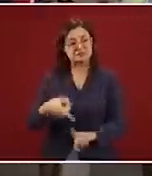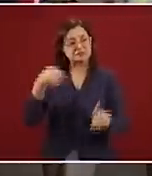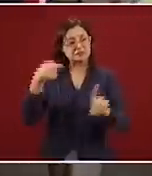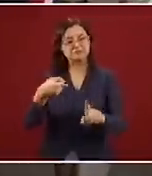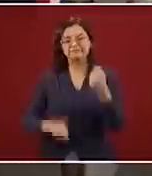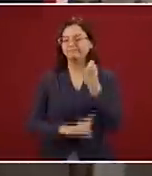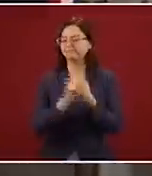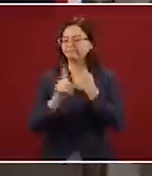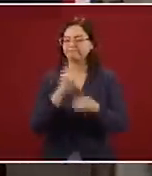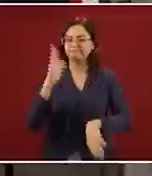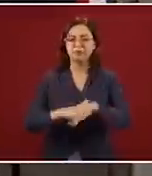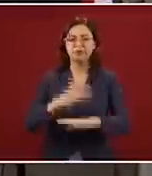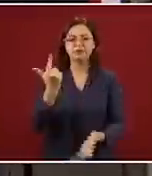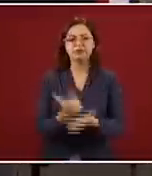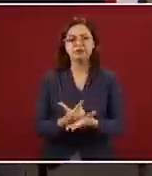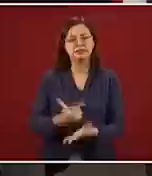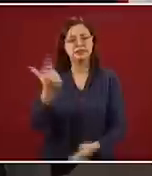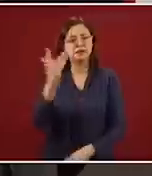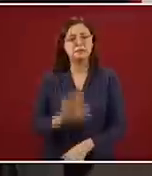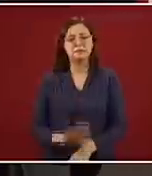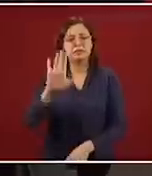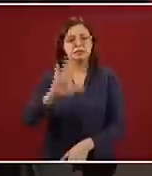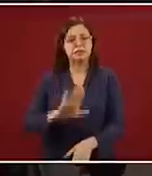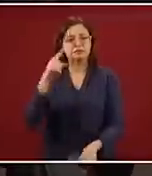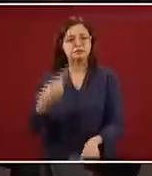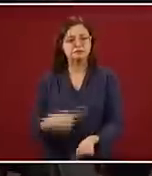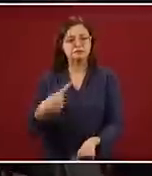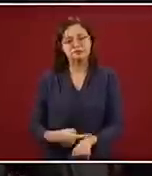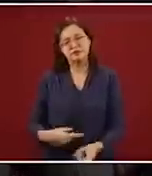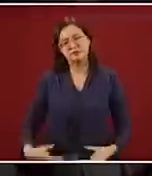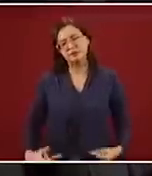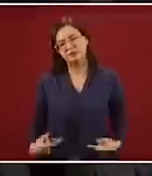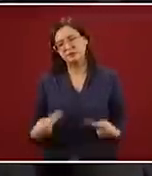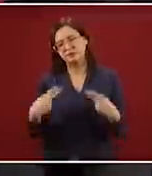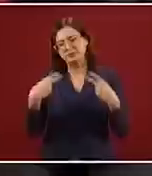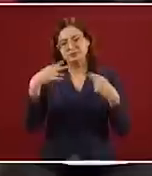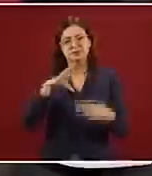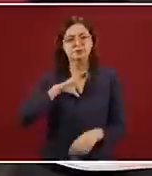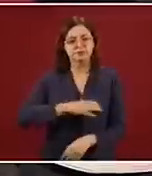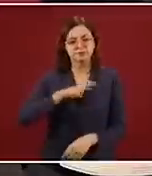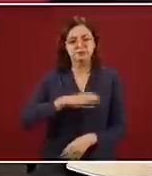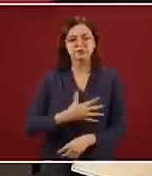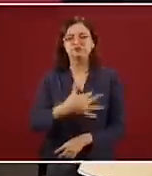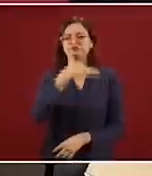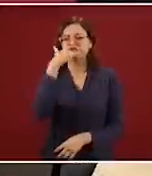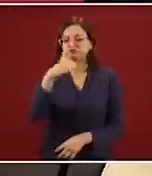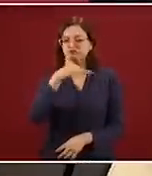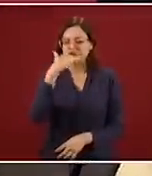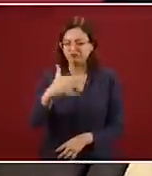principal, o sea, la enfermedad principal, el cáncer, la corrupción, en